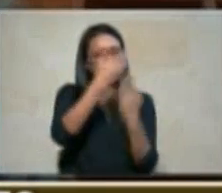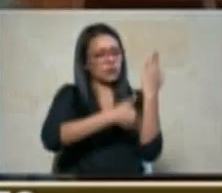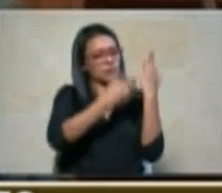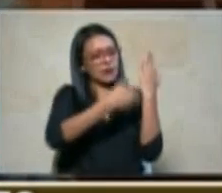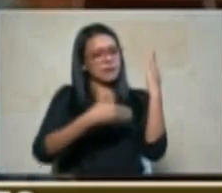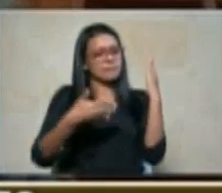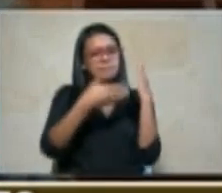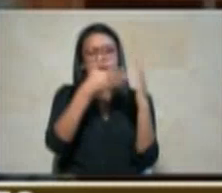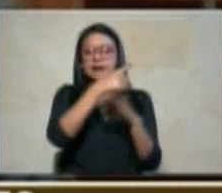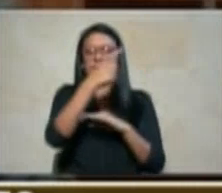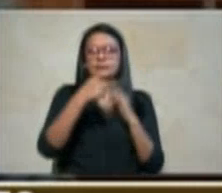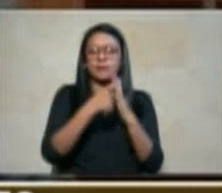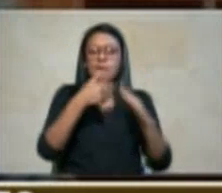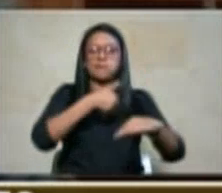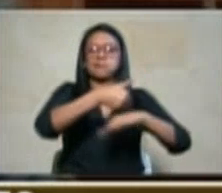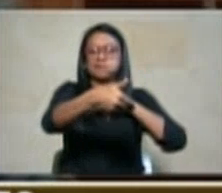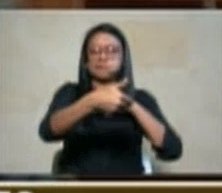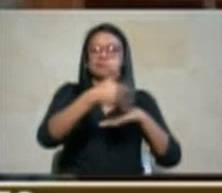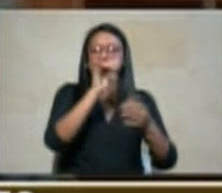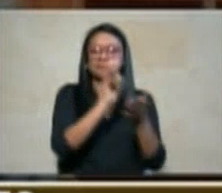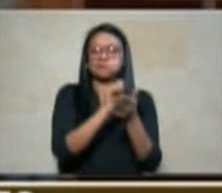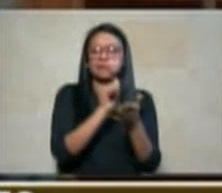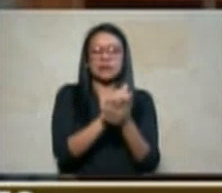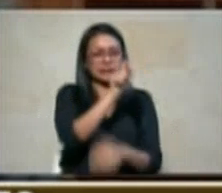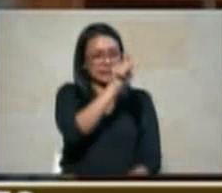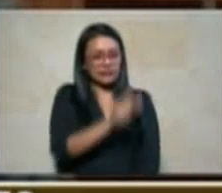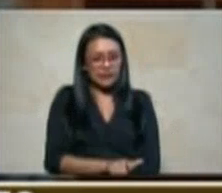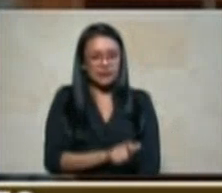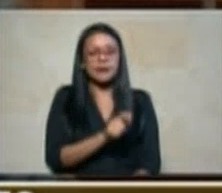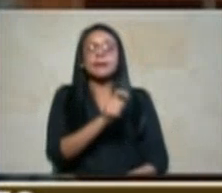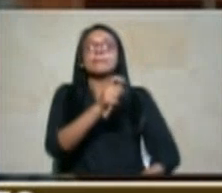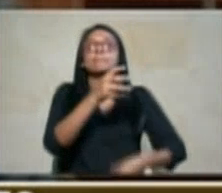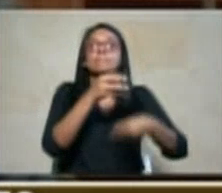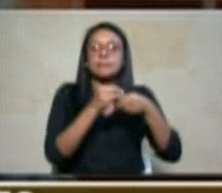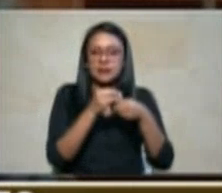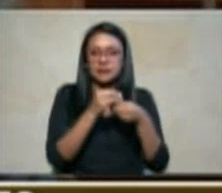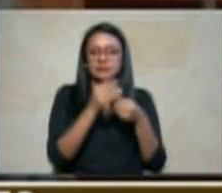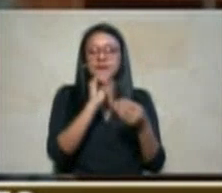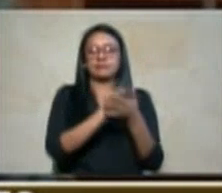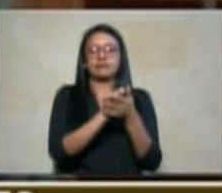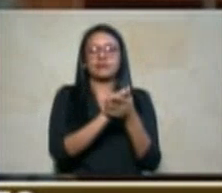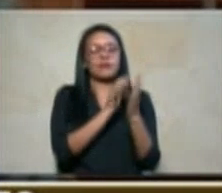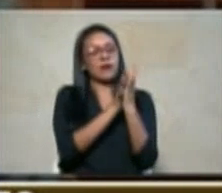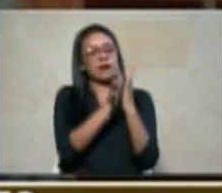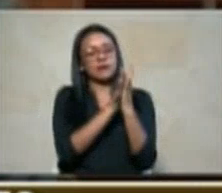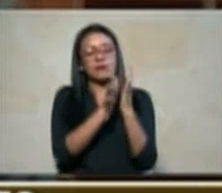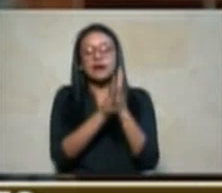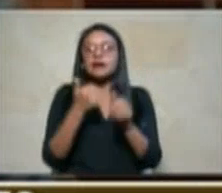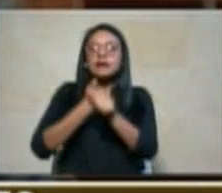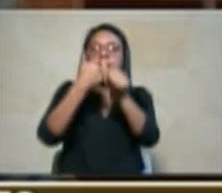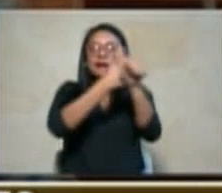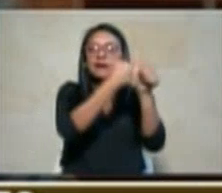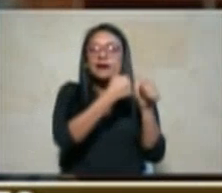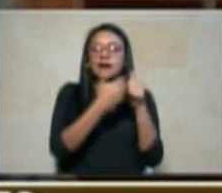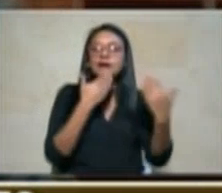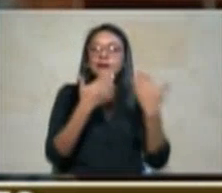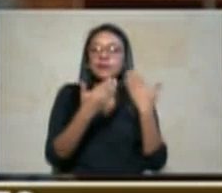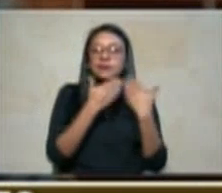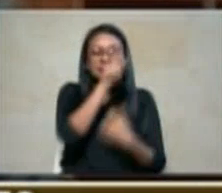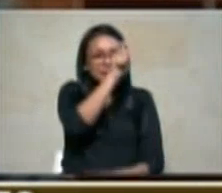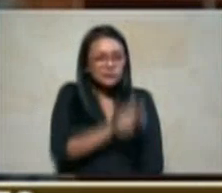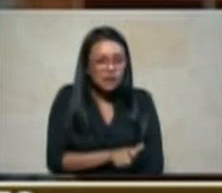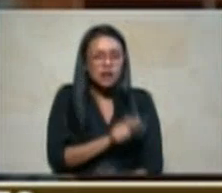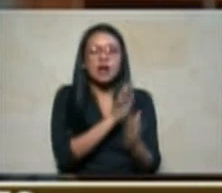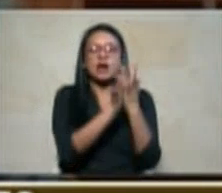los elementos que expuso la representante cabal, más lo que les expuso cada uno de los campesinos